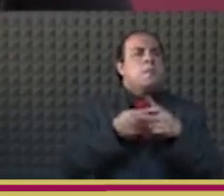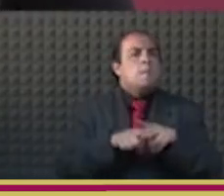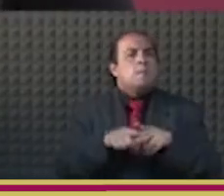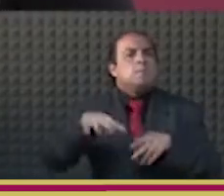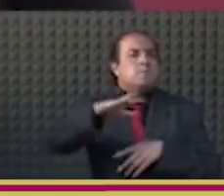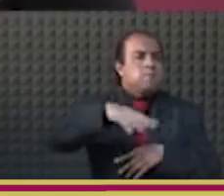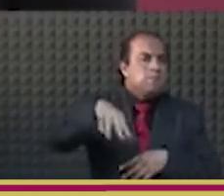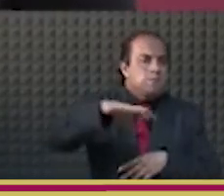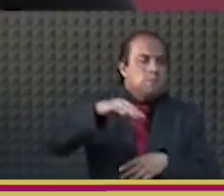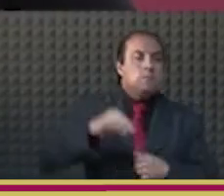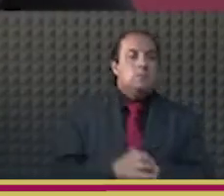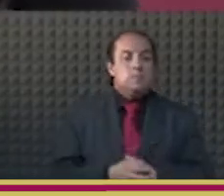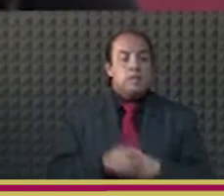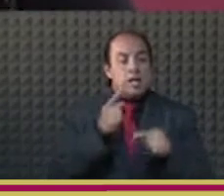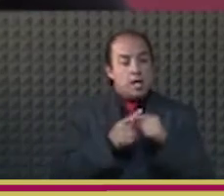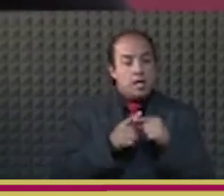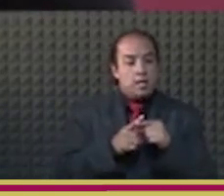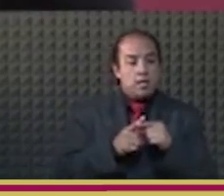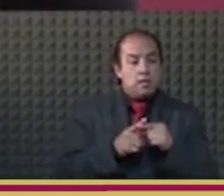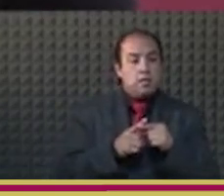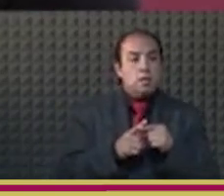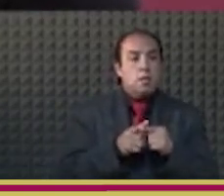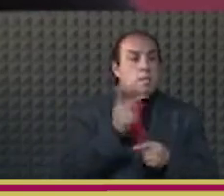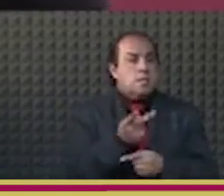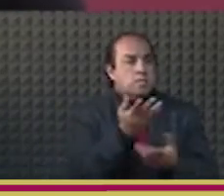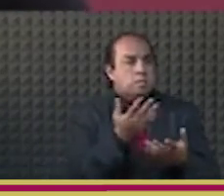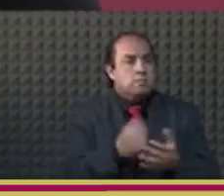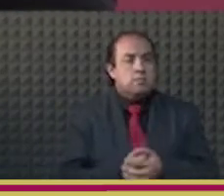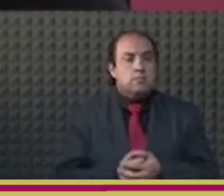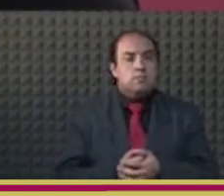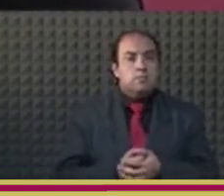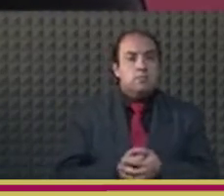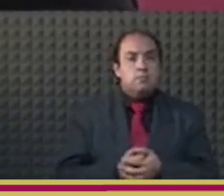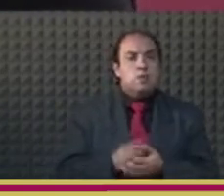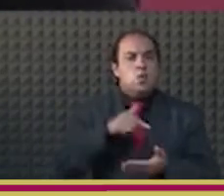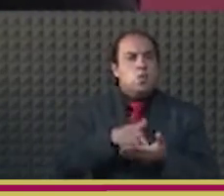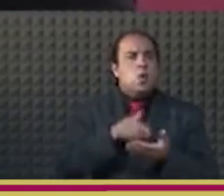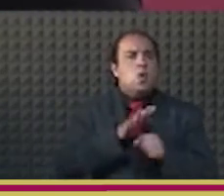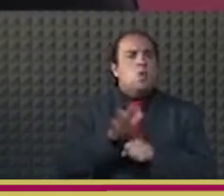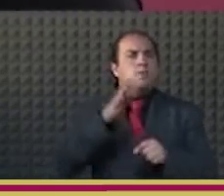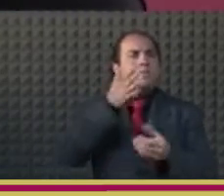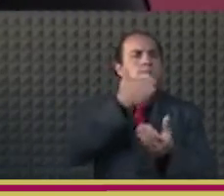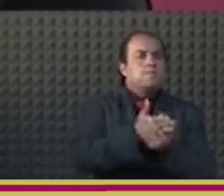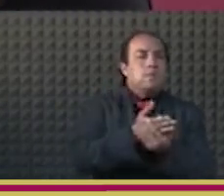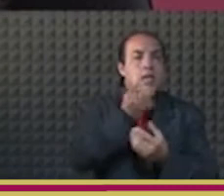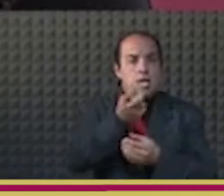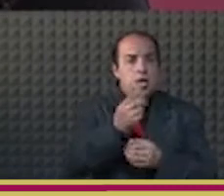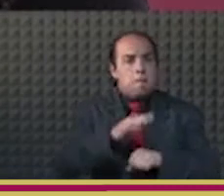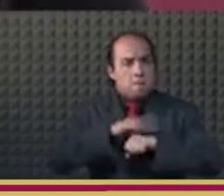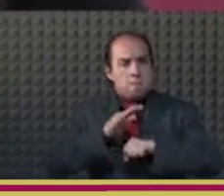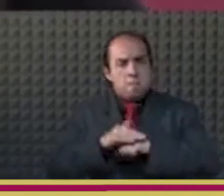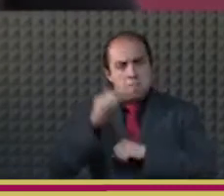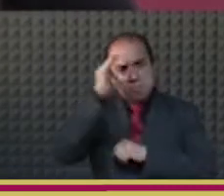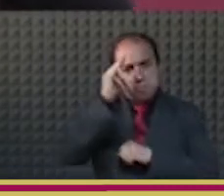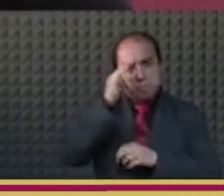a buscar? ¿A quién le consulto? ¿A dónde acudo? Son lo más recurrente cuando uno